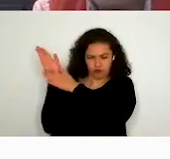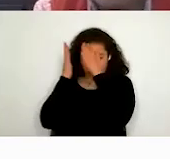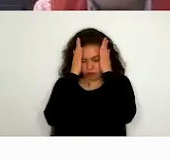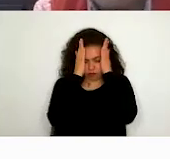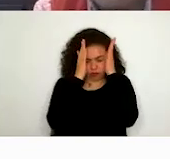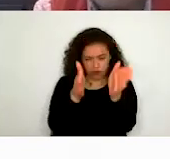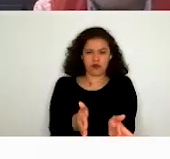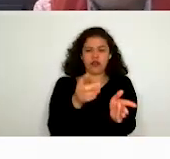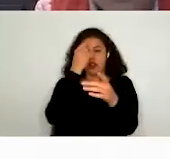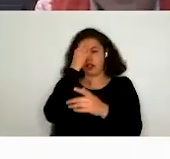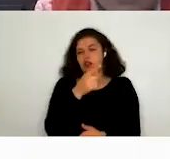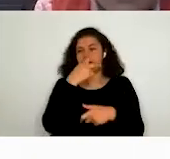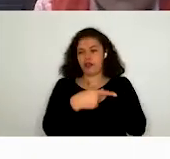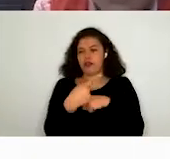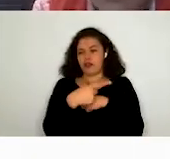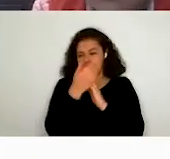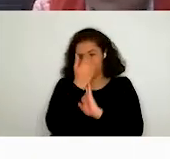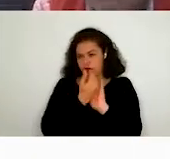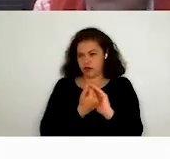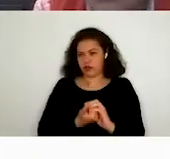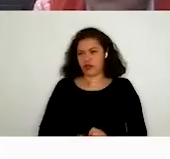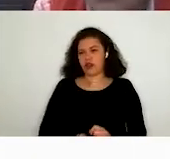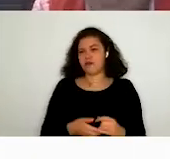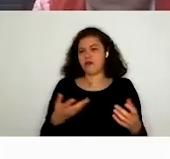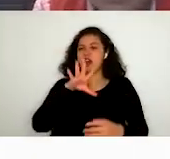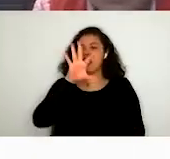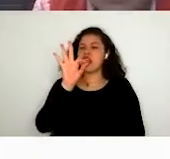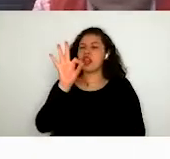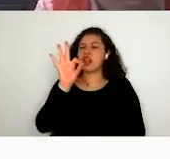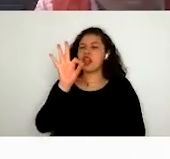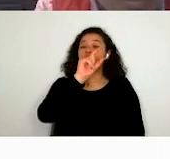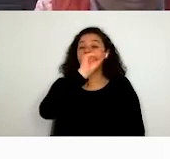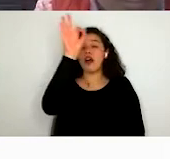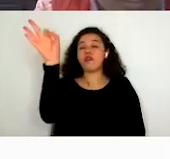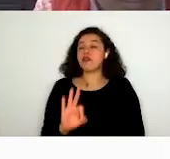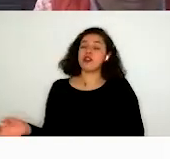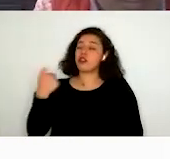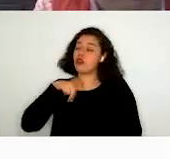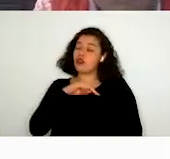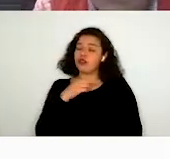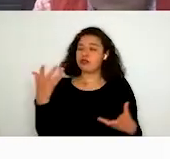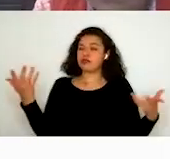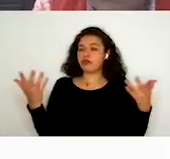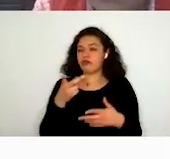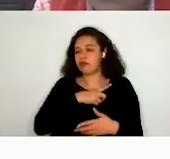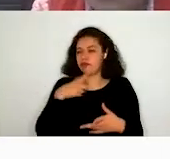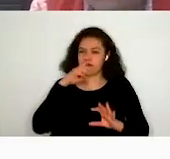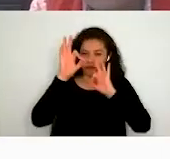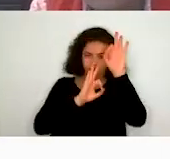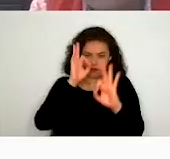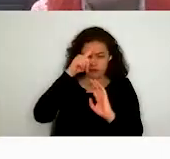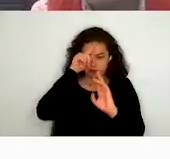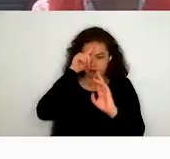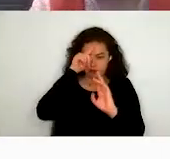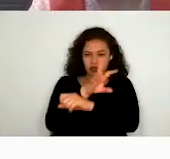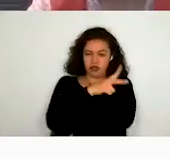en la mitigación del riesgo. Cerca del 70% de las acciones que debemos de trabajar en materia de protección